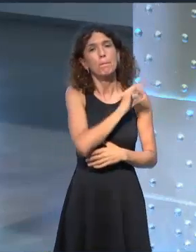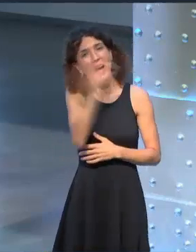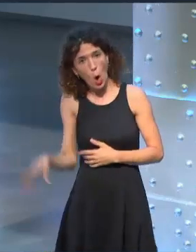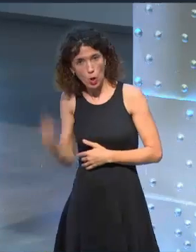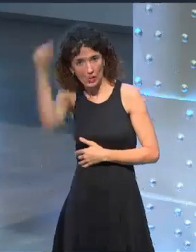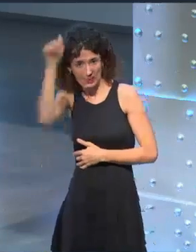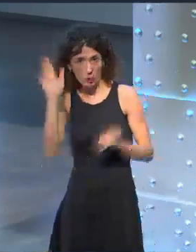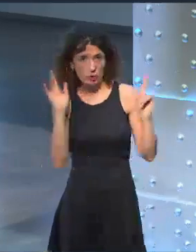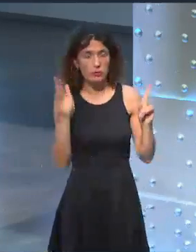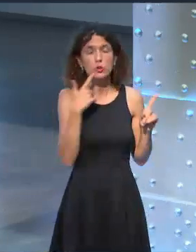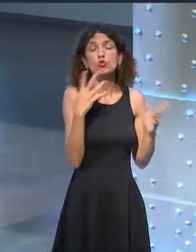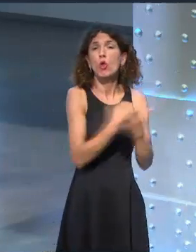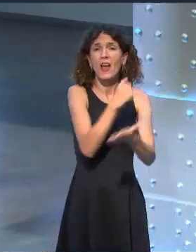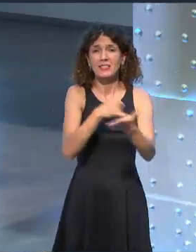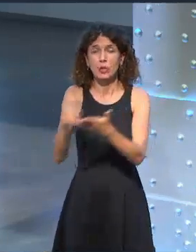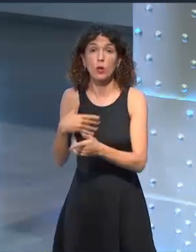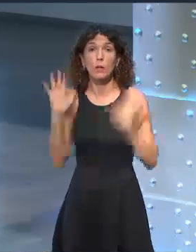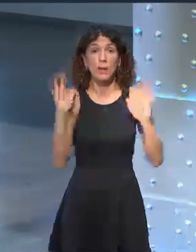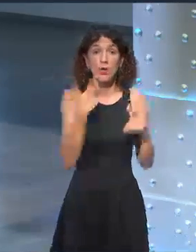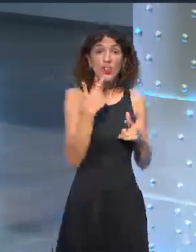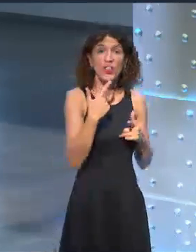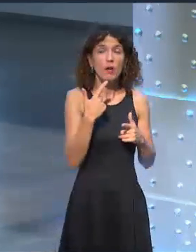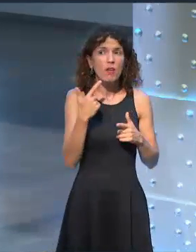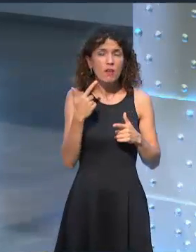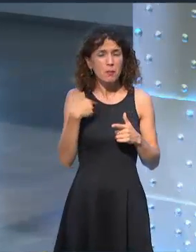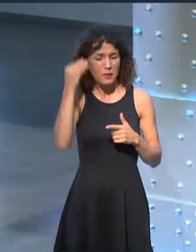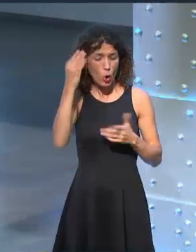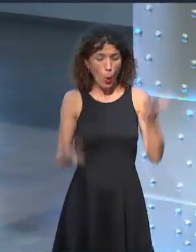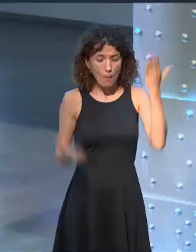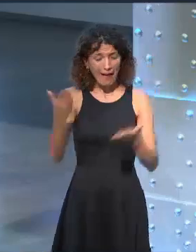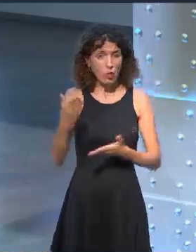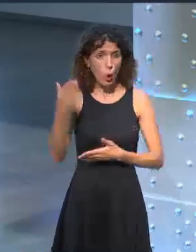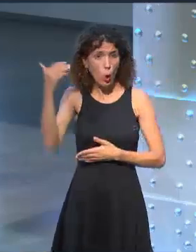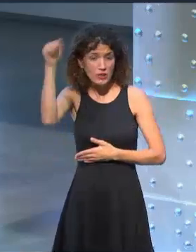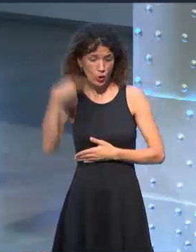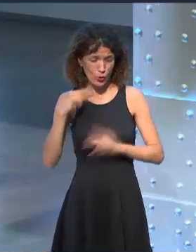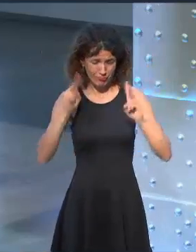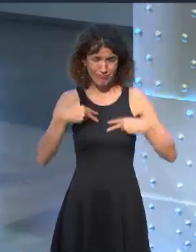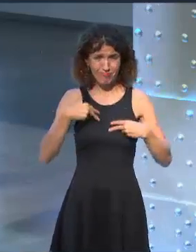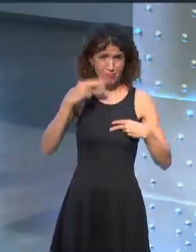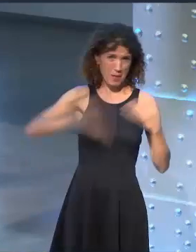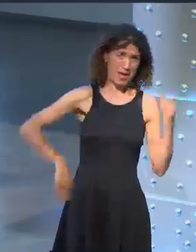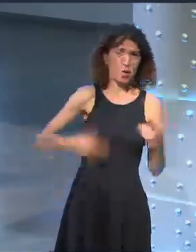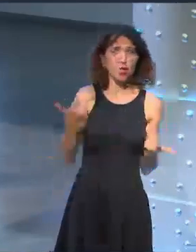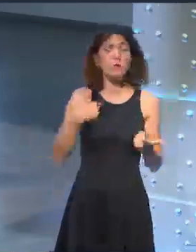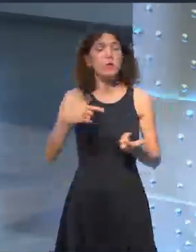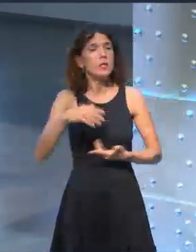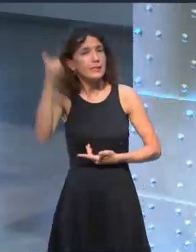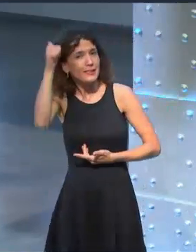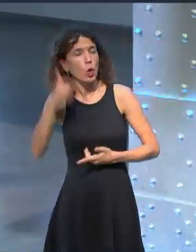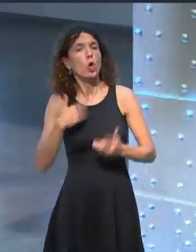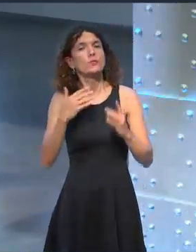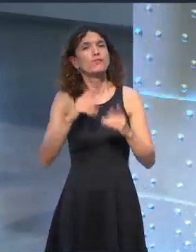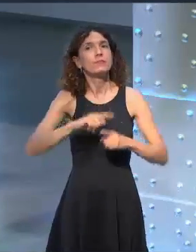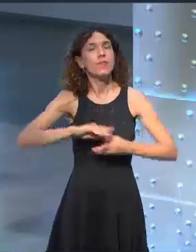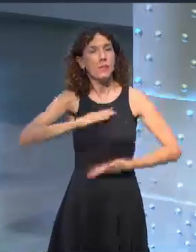en general en todas las materias, pero sin embargo se consideran menos competentes que sus compañeros. Y curiosamente, los chicos se consideran más competentes en las materias en